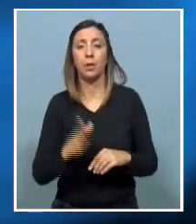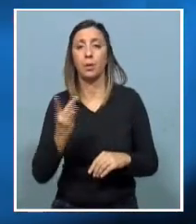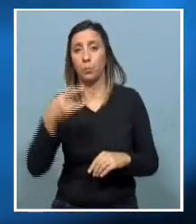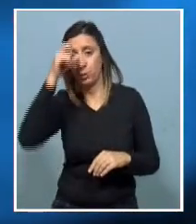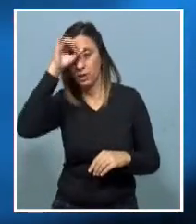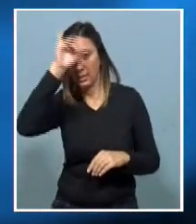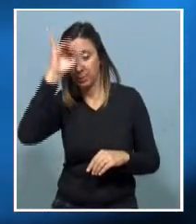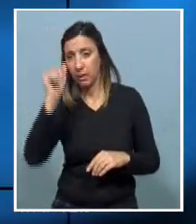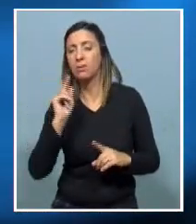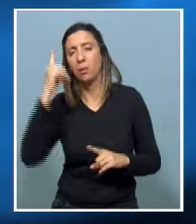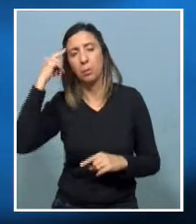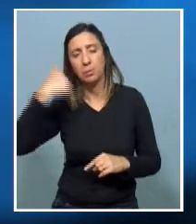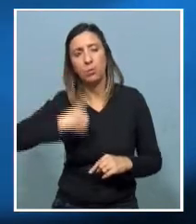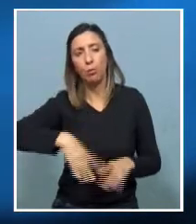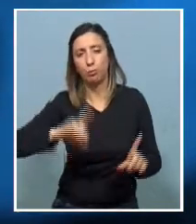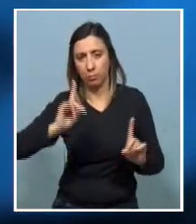Esperanza, que esto también ya está proyectado.